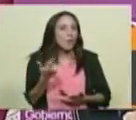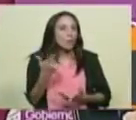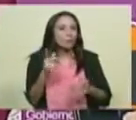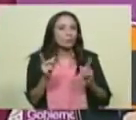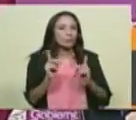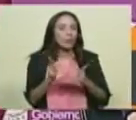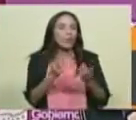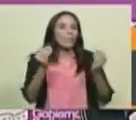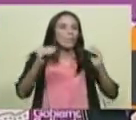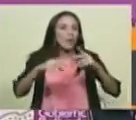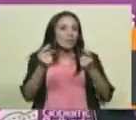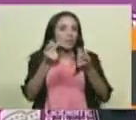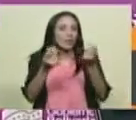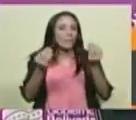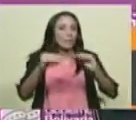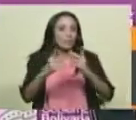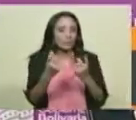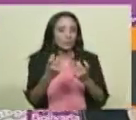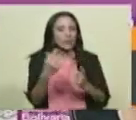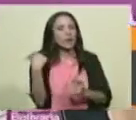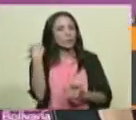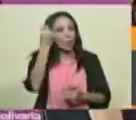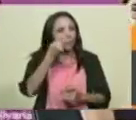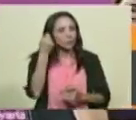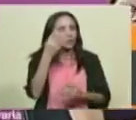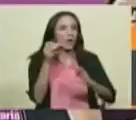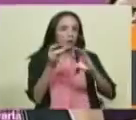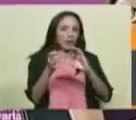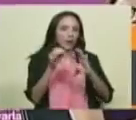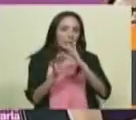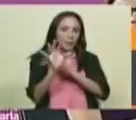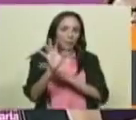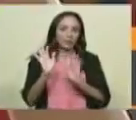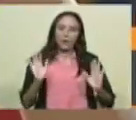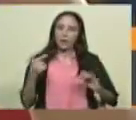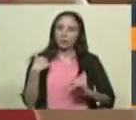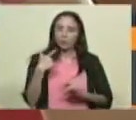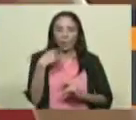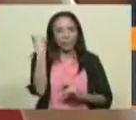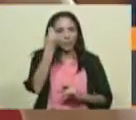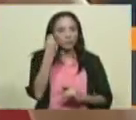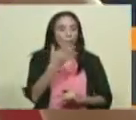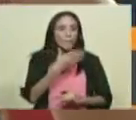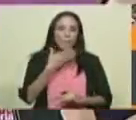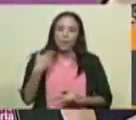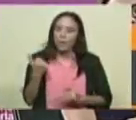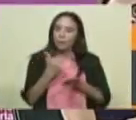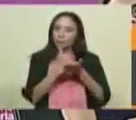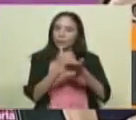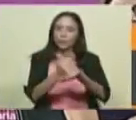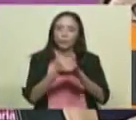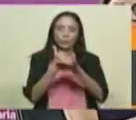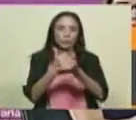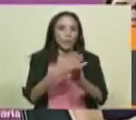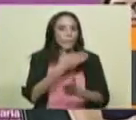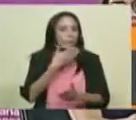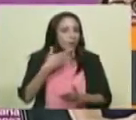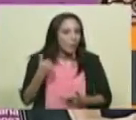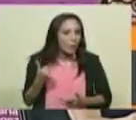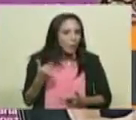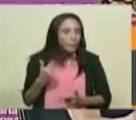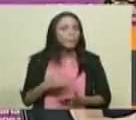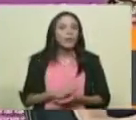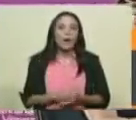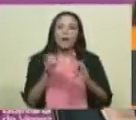carnet de la patria, dije, yo voy a proteger con algo superior a través